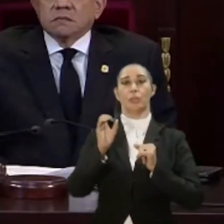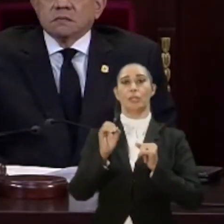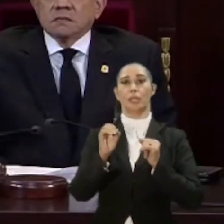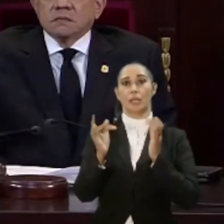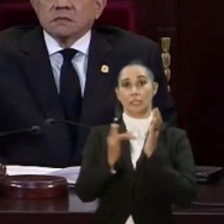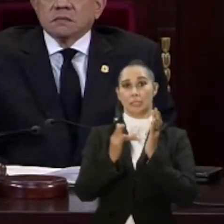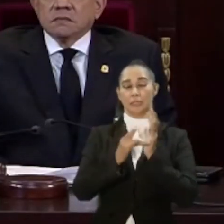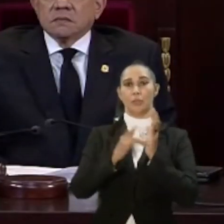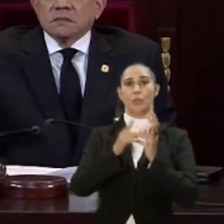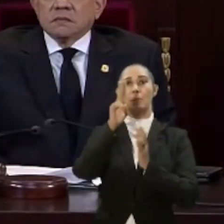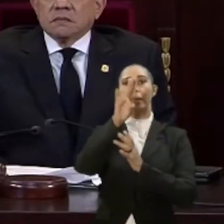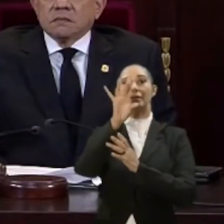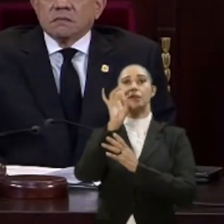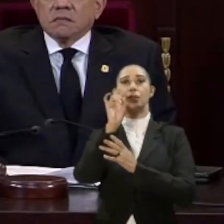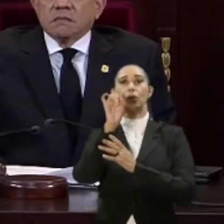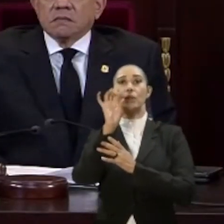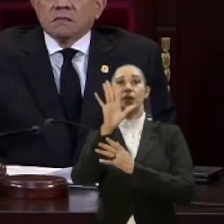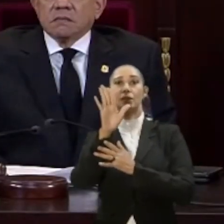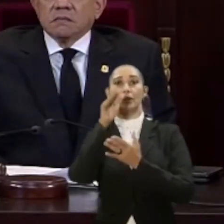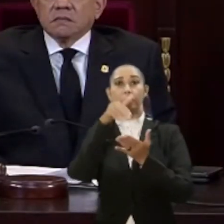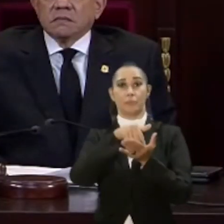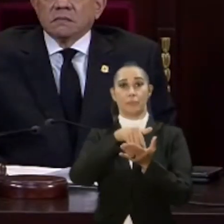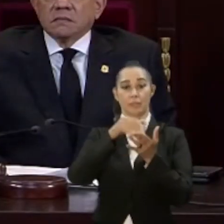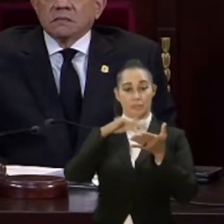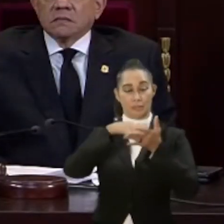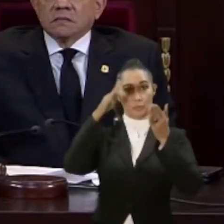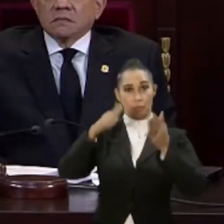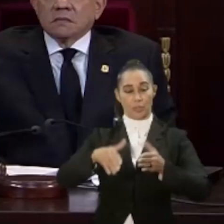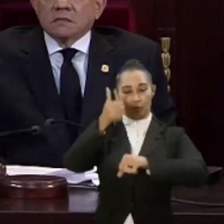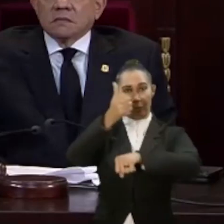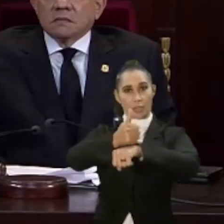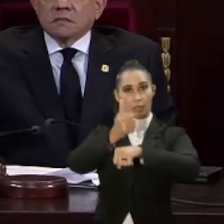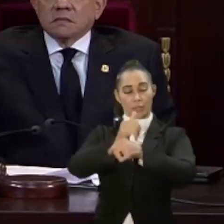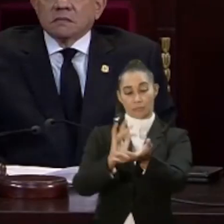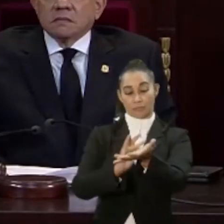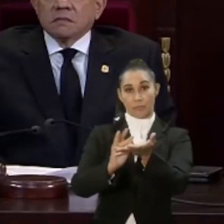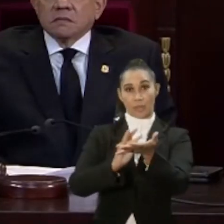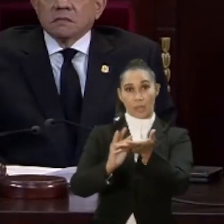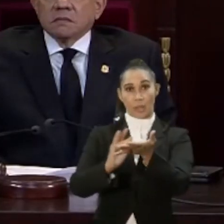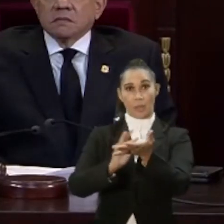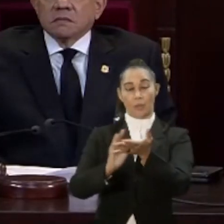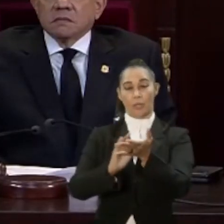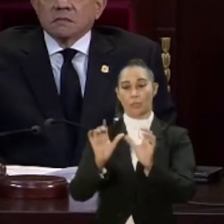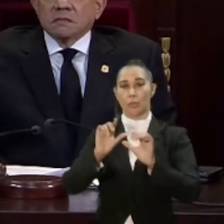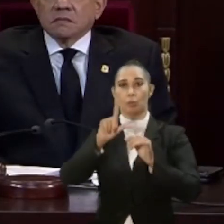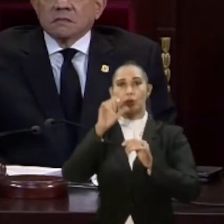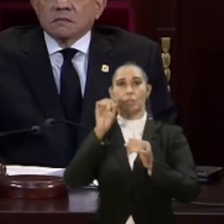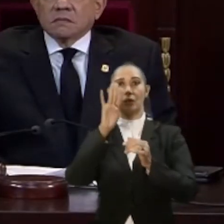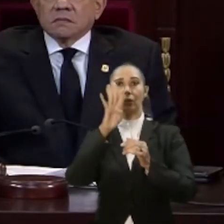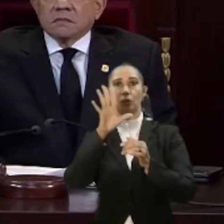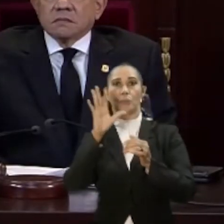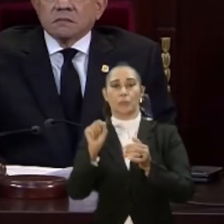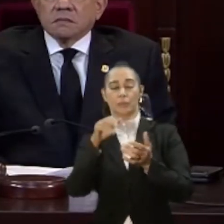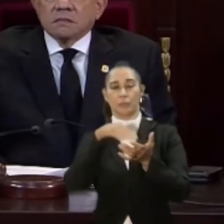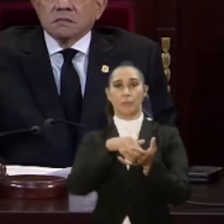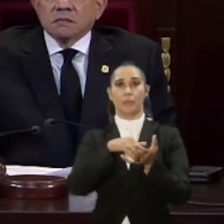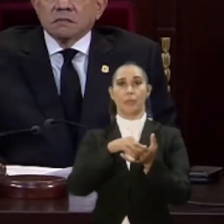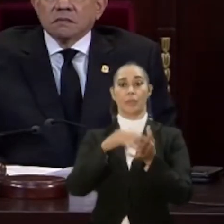732.000 estudiantes y se han instalado 1.090 laboratorios en igual número de centros y se han